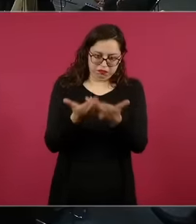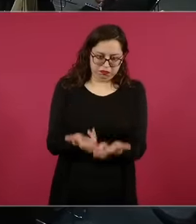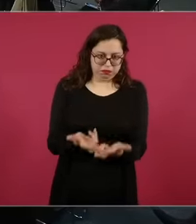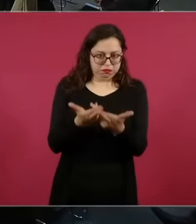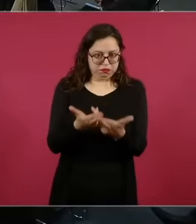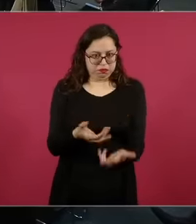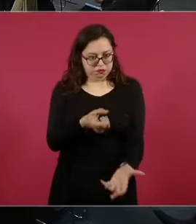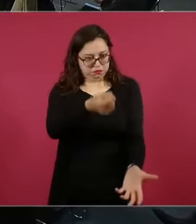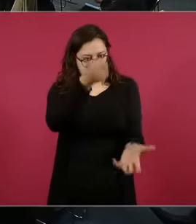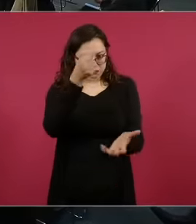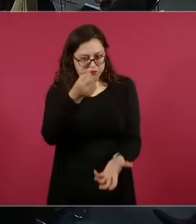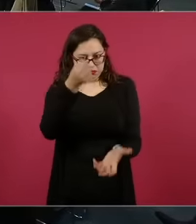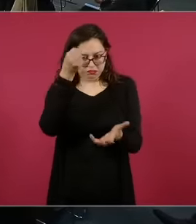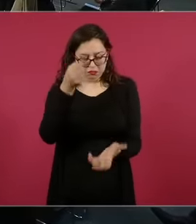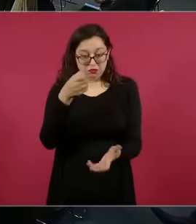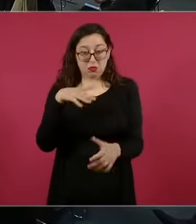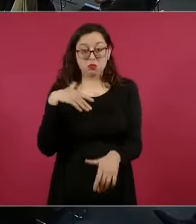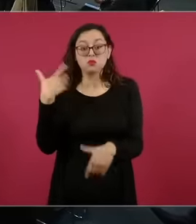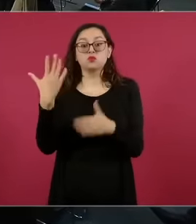La presidenta electa